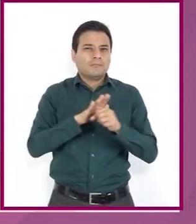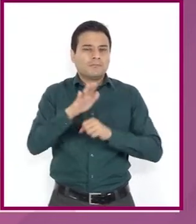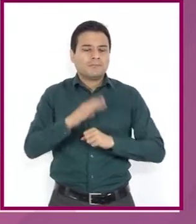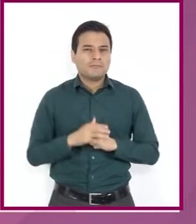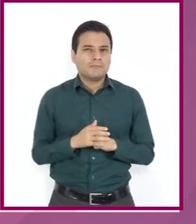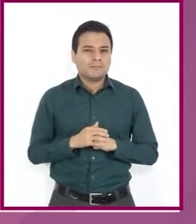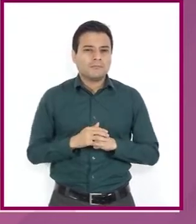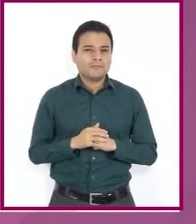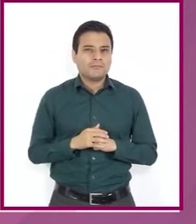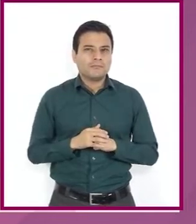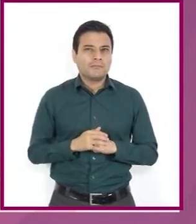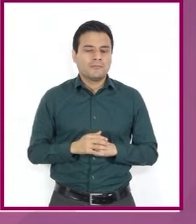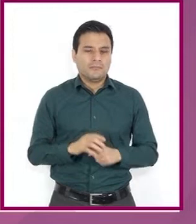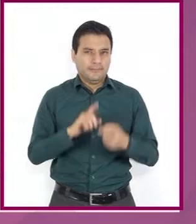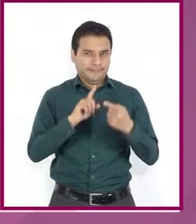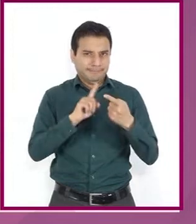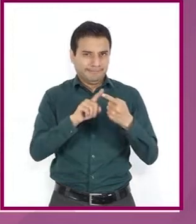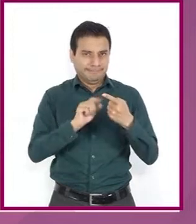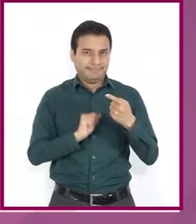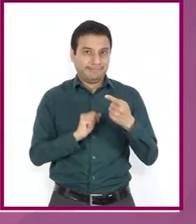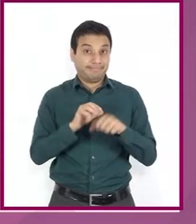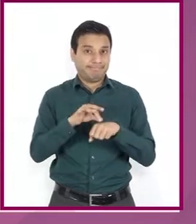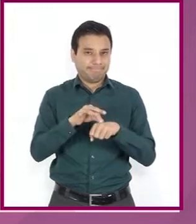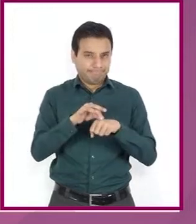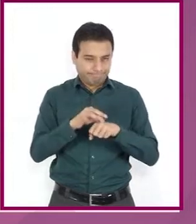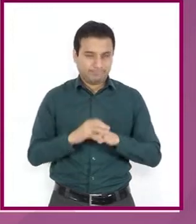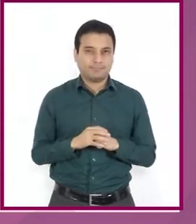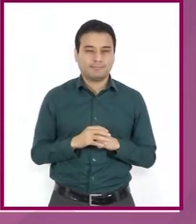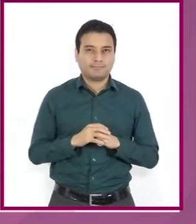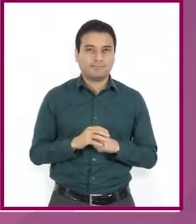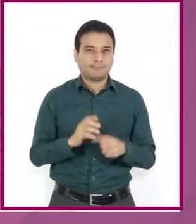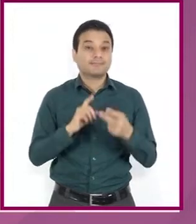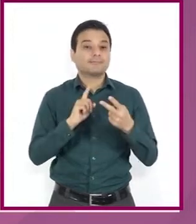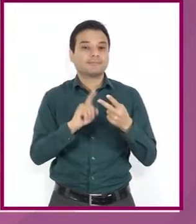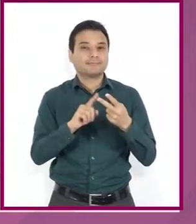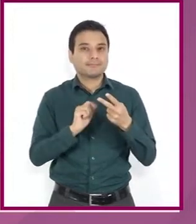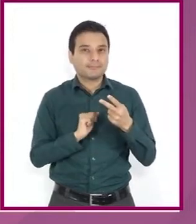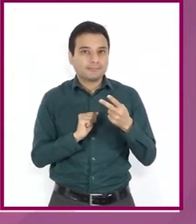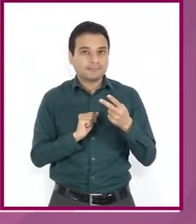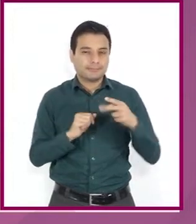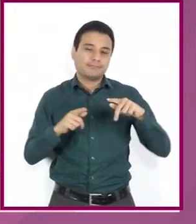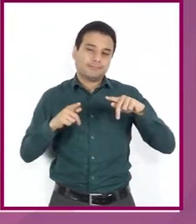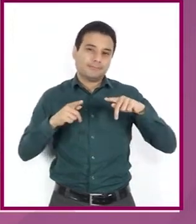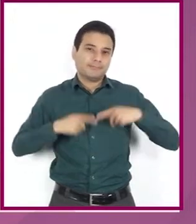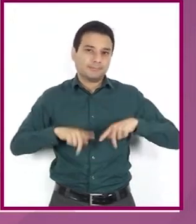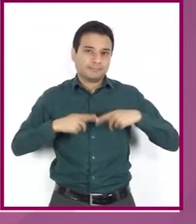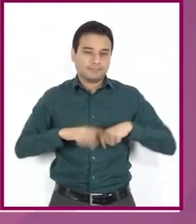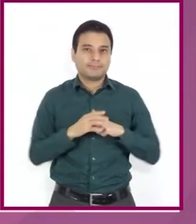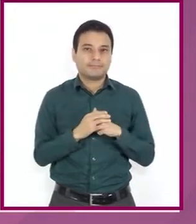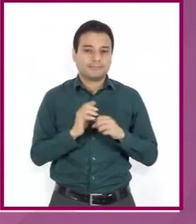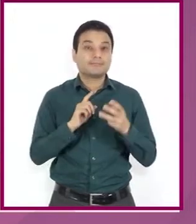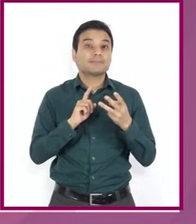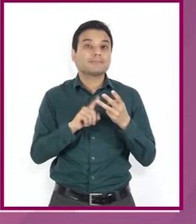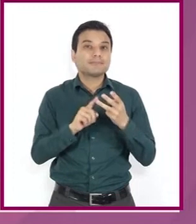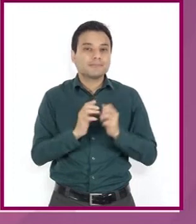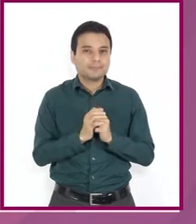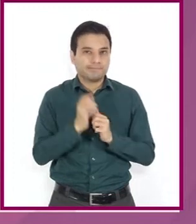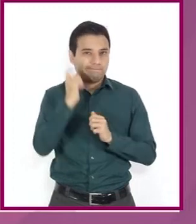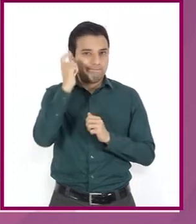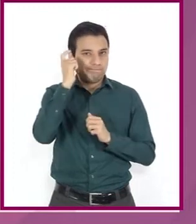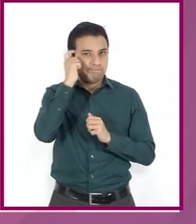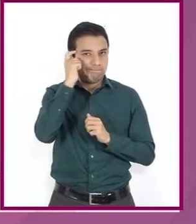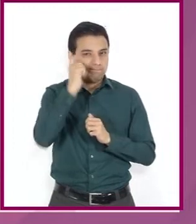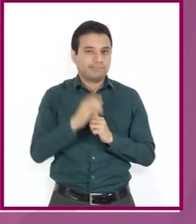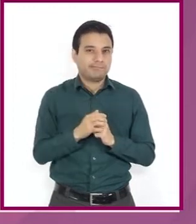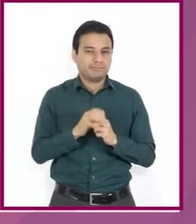identificar? A. Ambiente físico. B. Ambiente social. O C. Ambiente